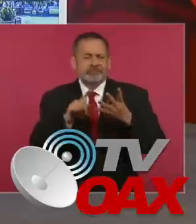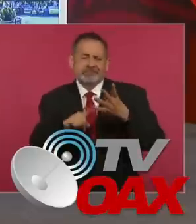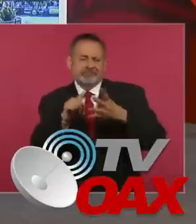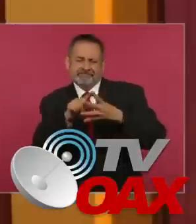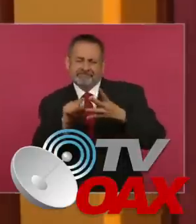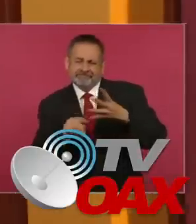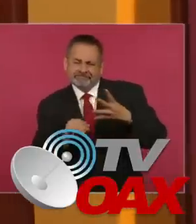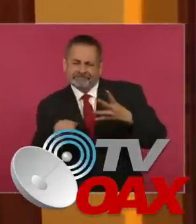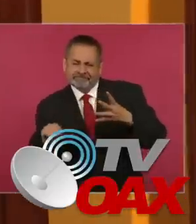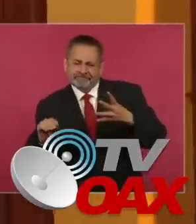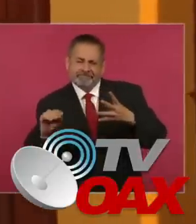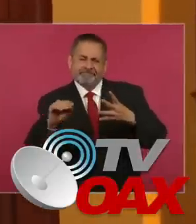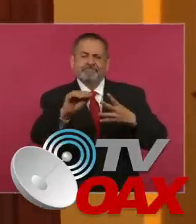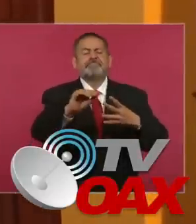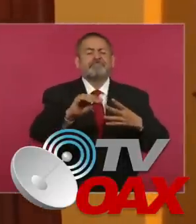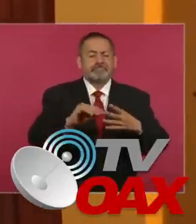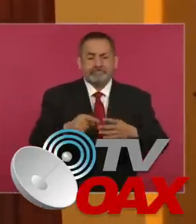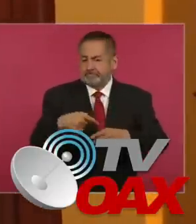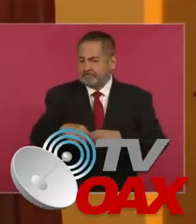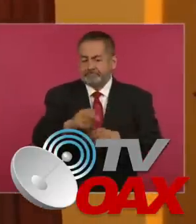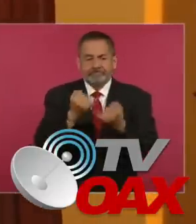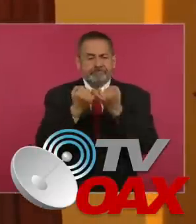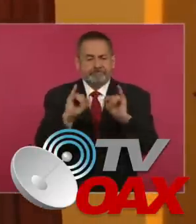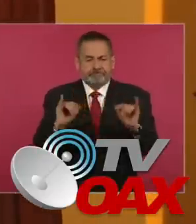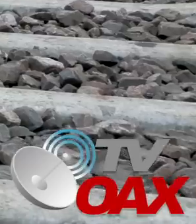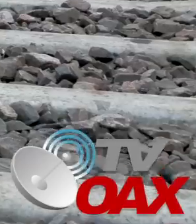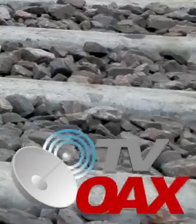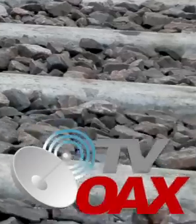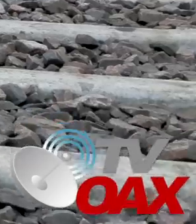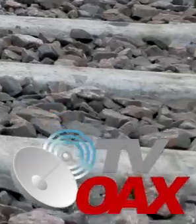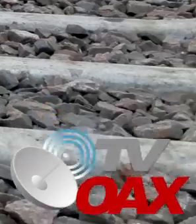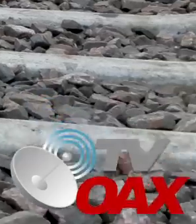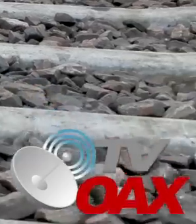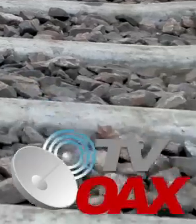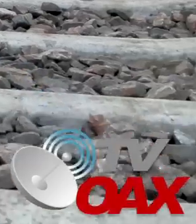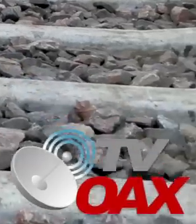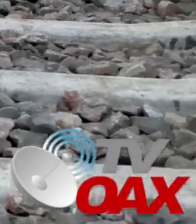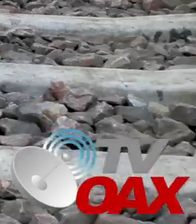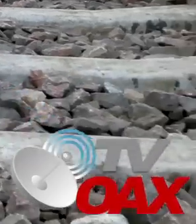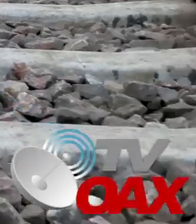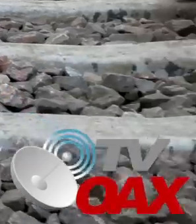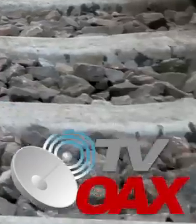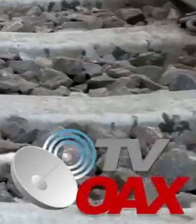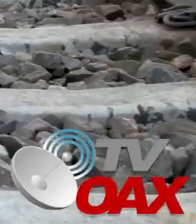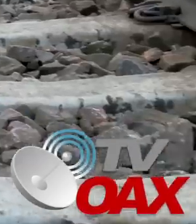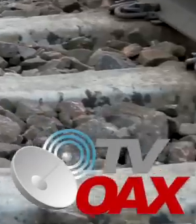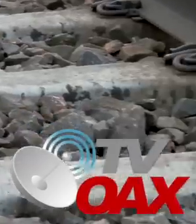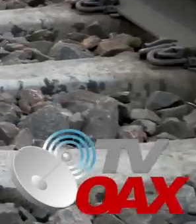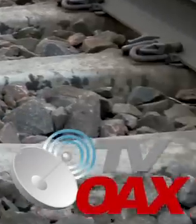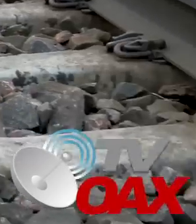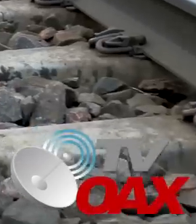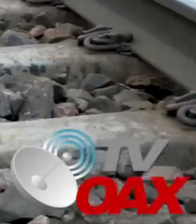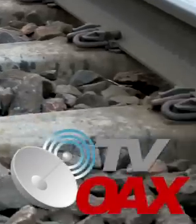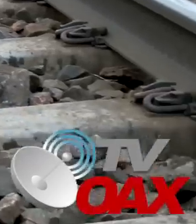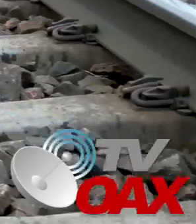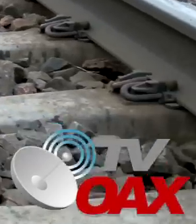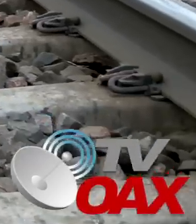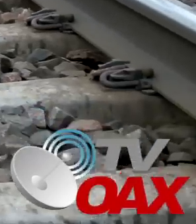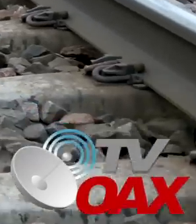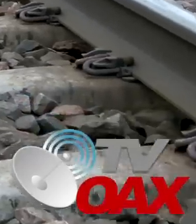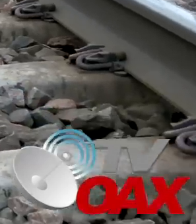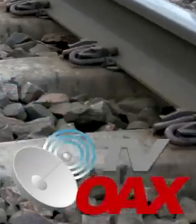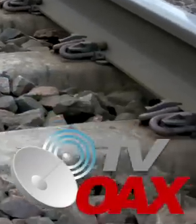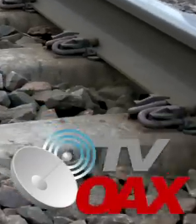del Grupo Carso. Están listos el 100% de los 234 kilómetros de vía férrea que